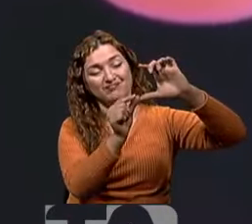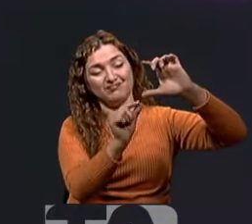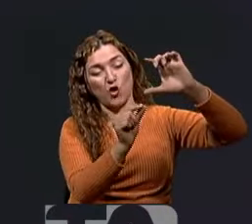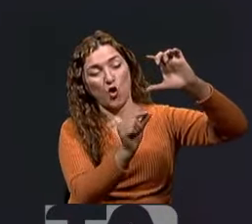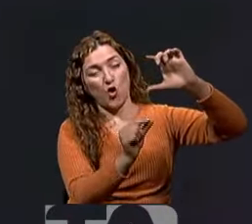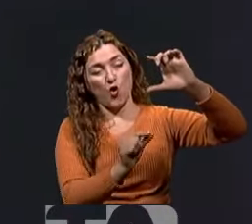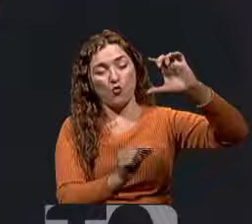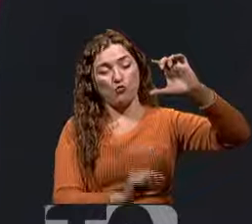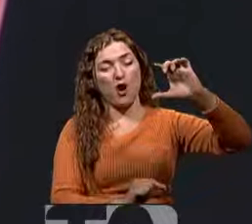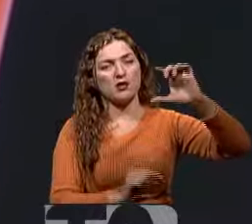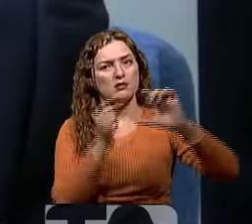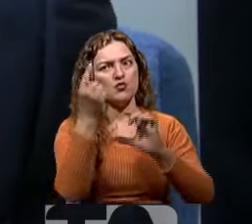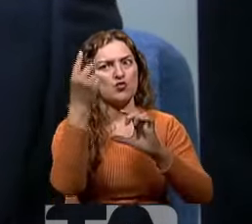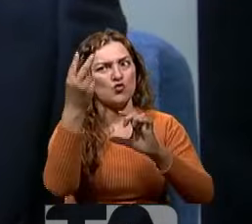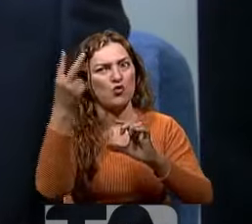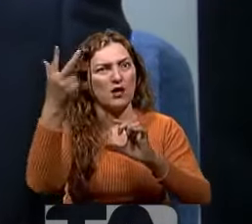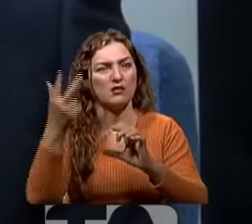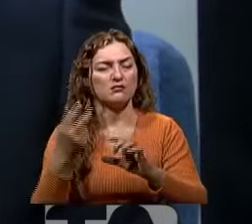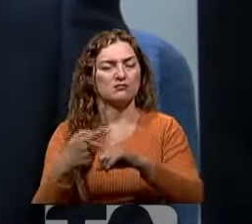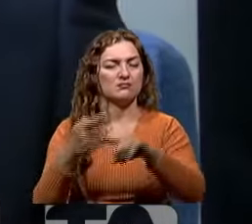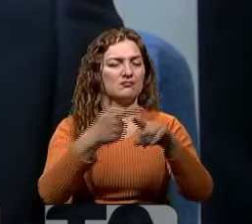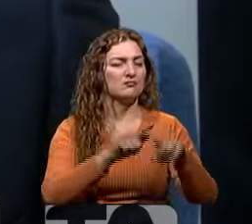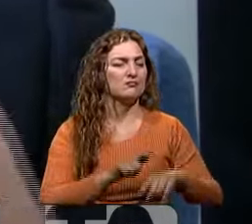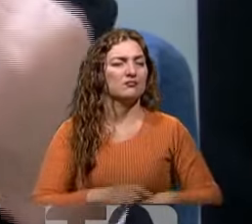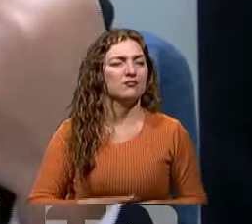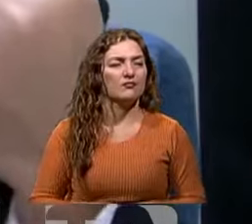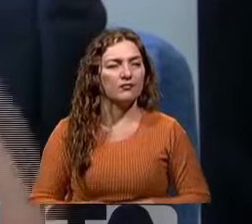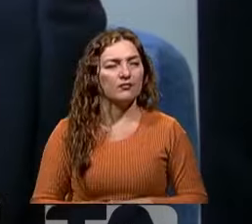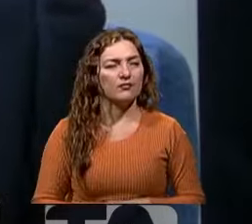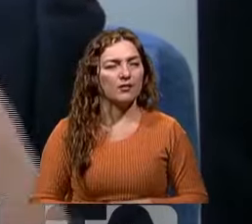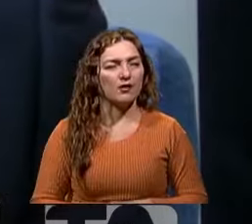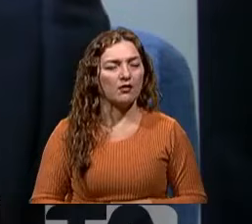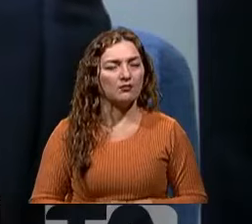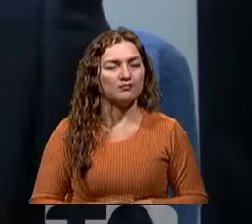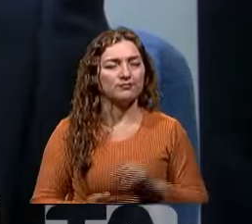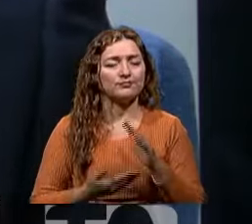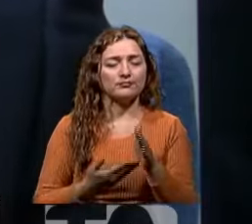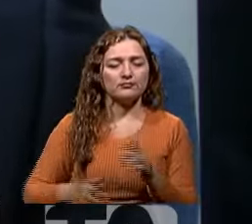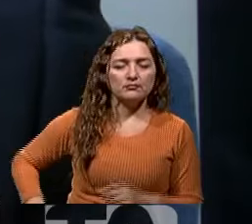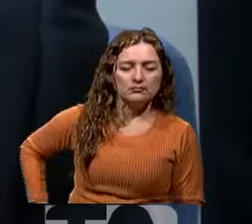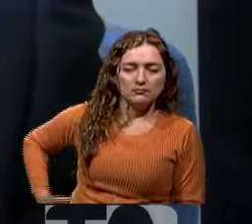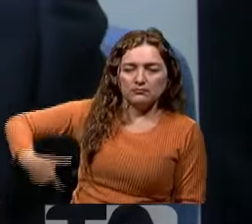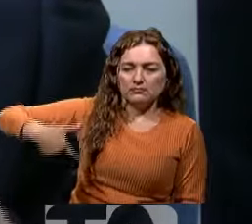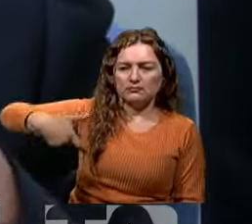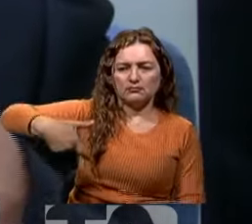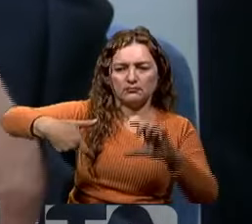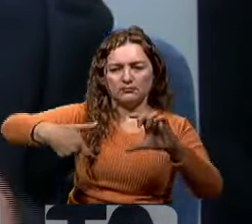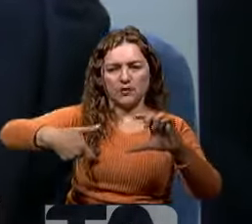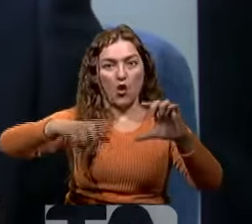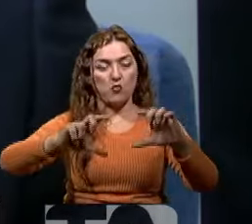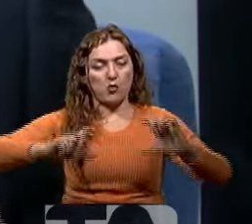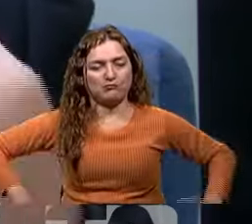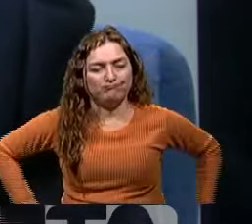uno o varios al mismo tiempo. Si tienes un cólico renal o